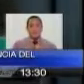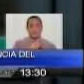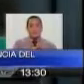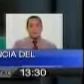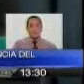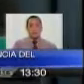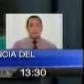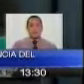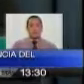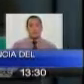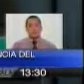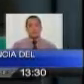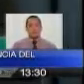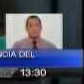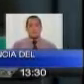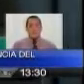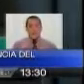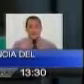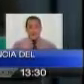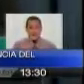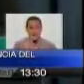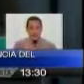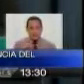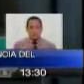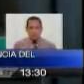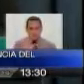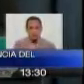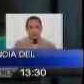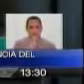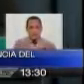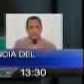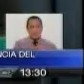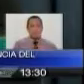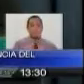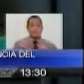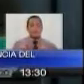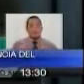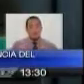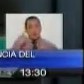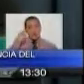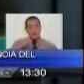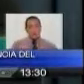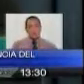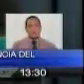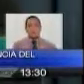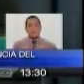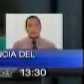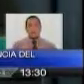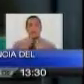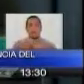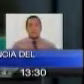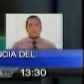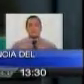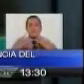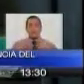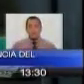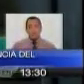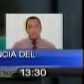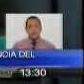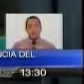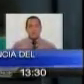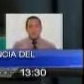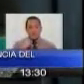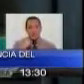del Estado. No solo la ley lo ampara, sino que considero que es la forma más adecuada